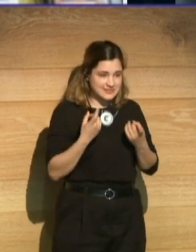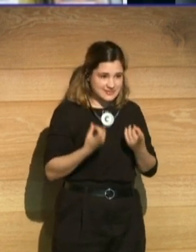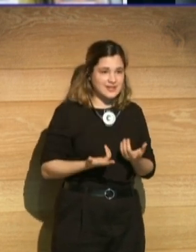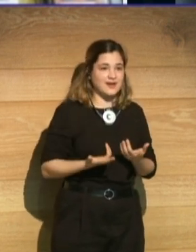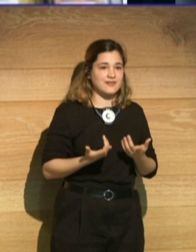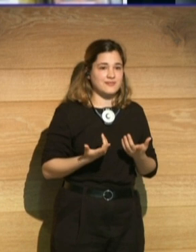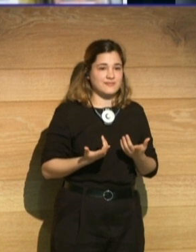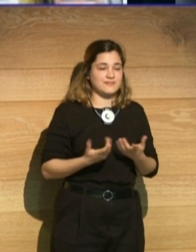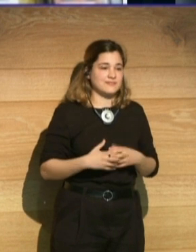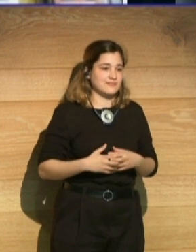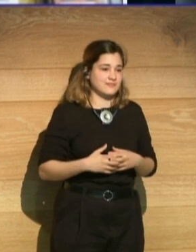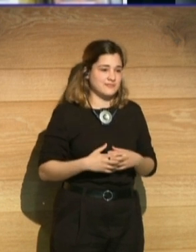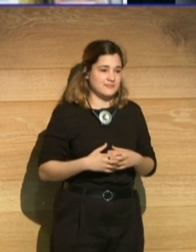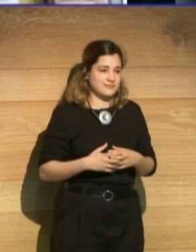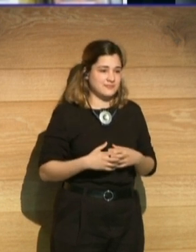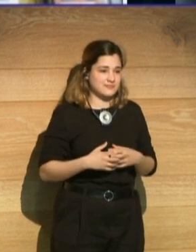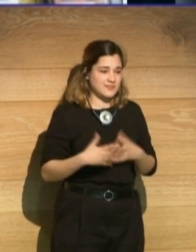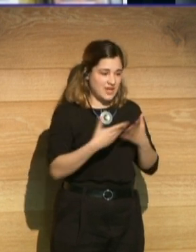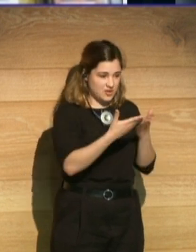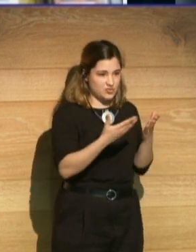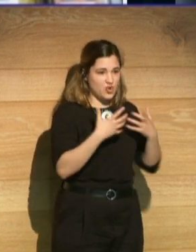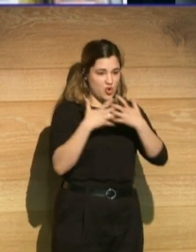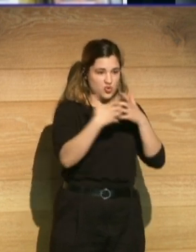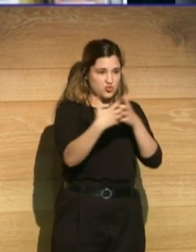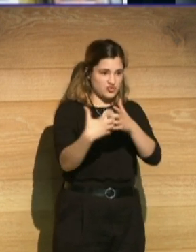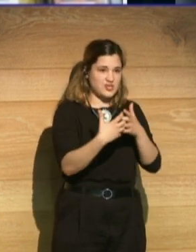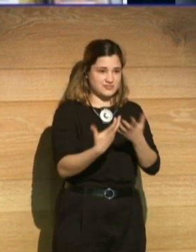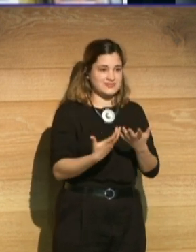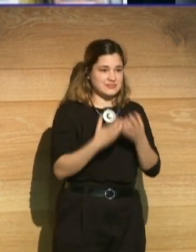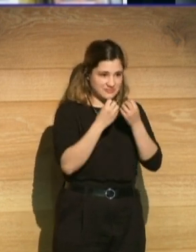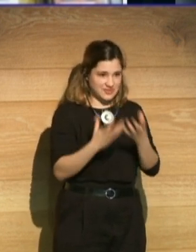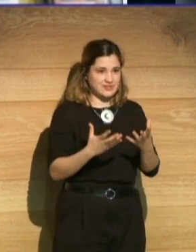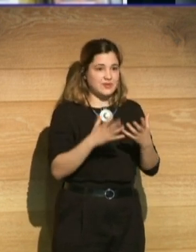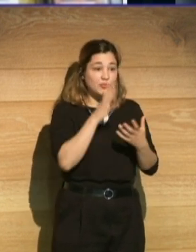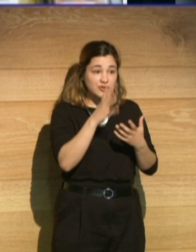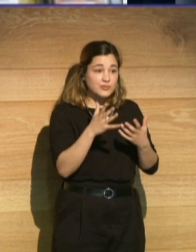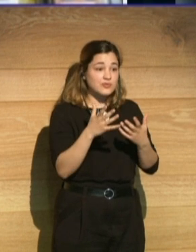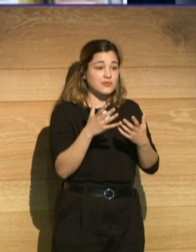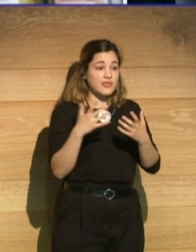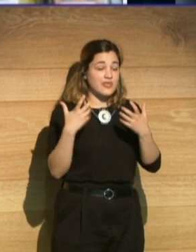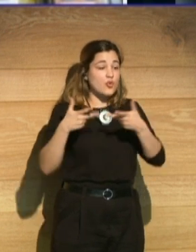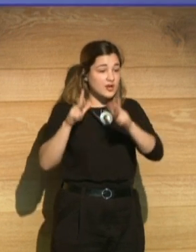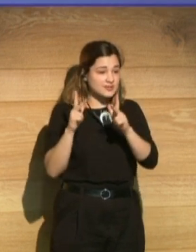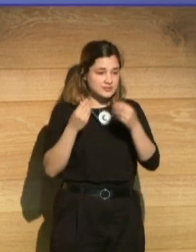que se encarnan, para que luche por ellas, porque la vida de la democracia es nuestra